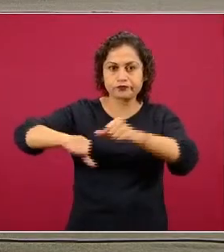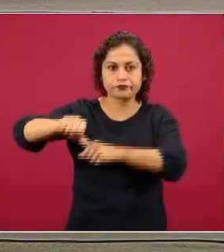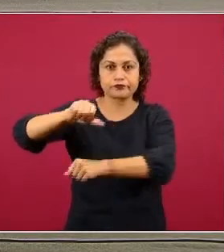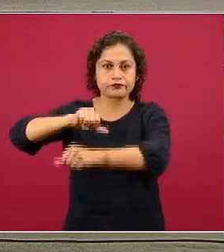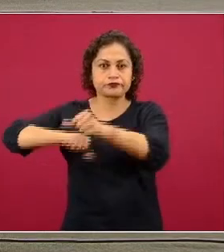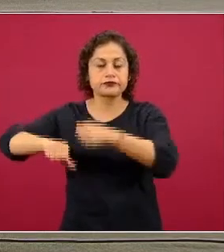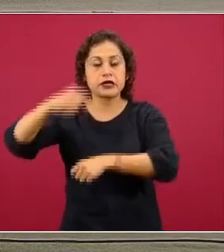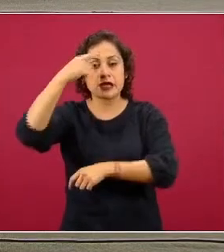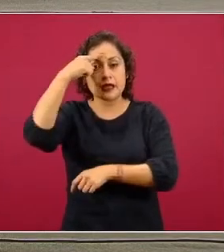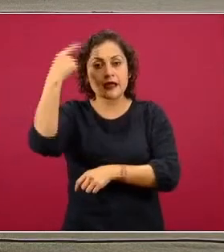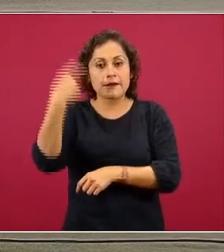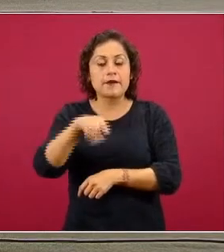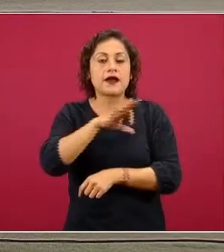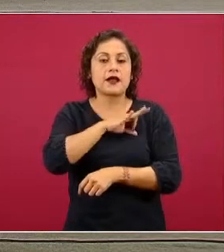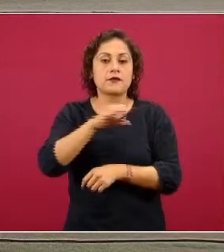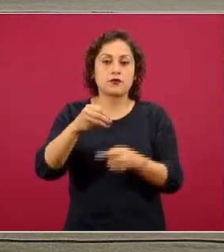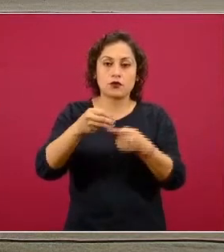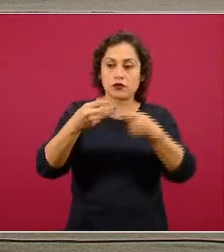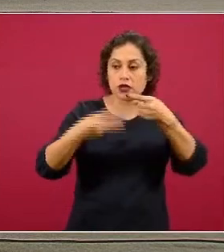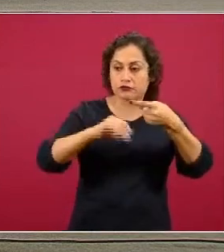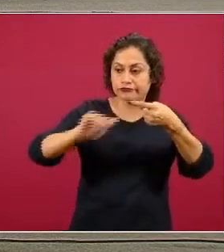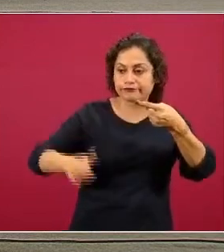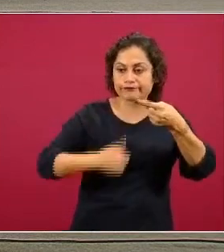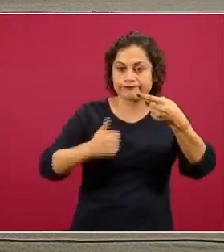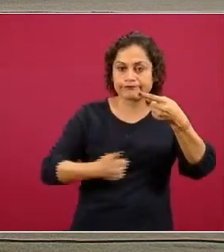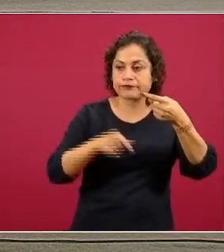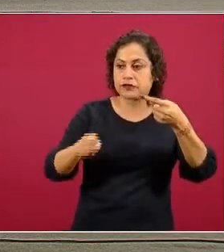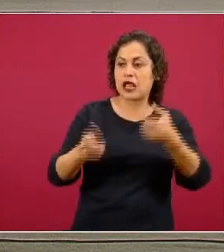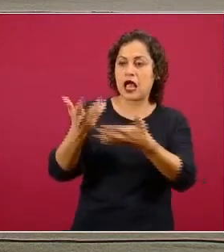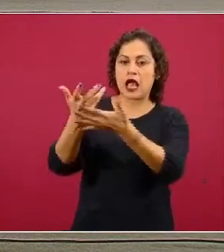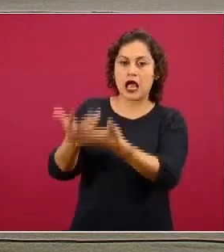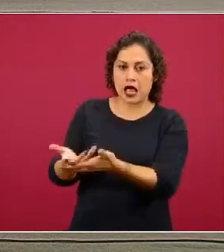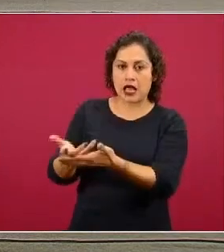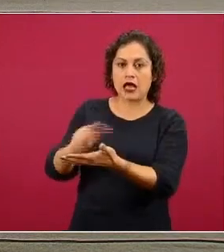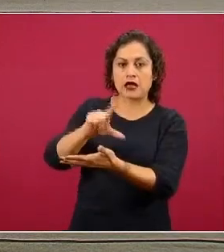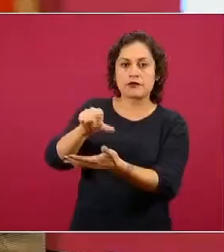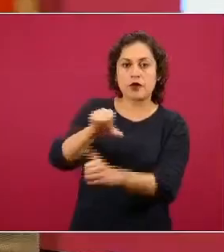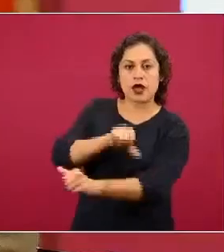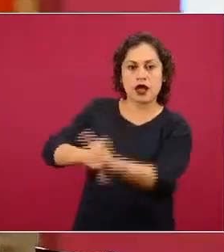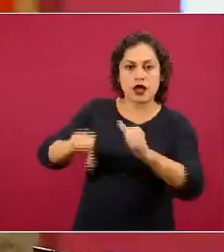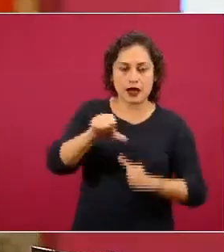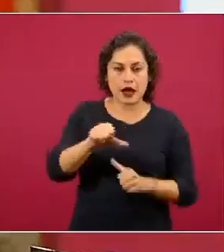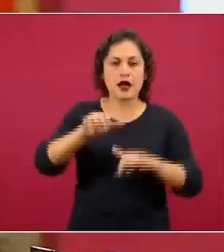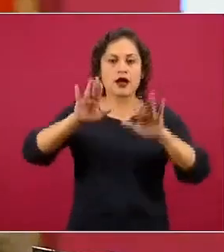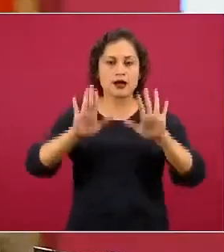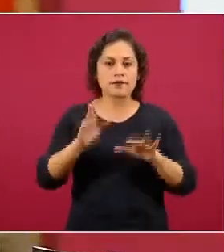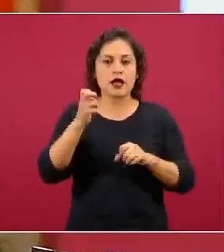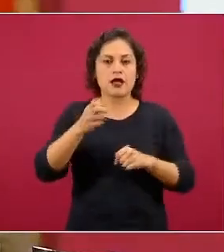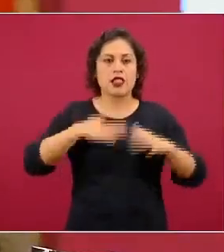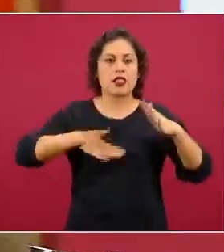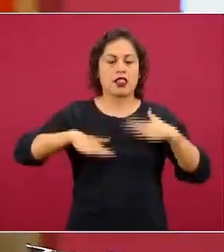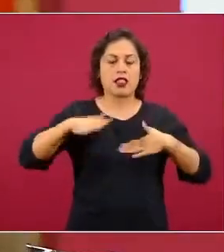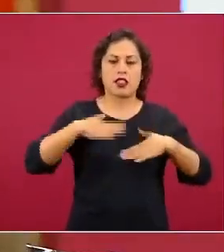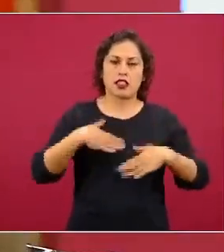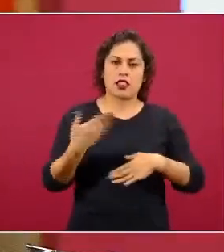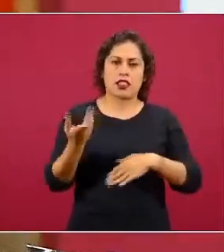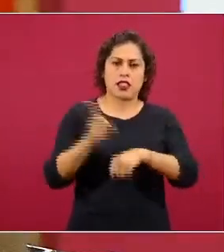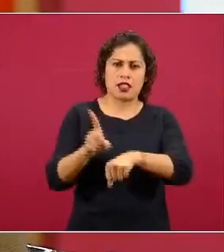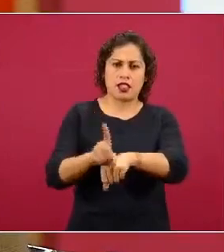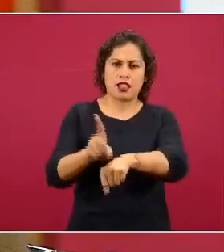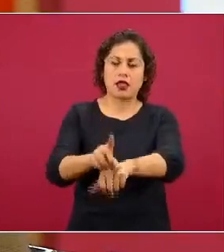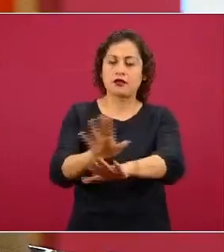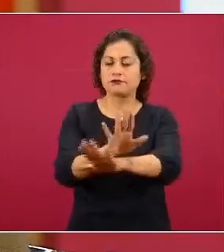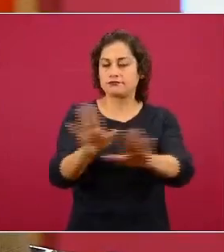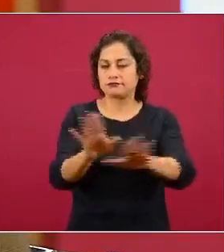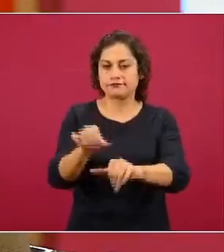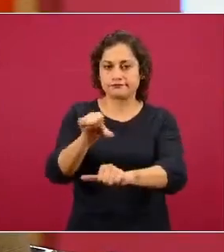puedas rotar, que puedas tener gente descansando, que no tengas que tener trabajo físico extenuante, ¿no? Entonces eso es parte